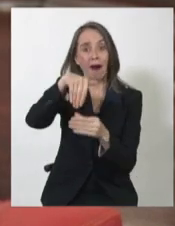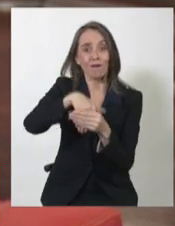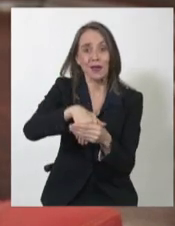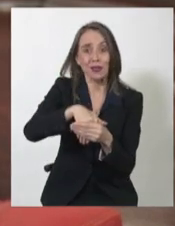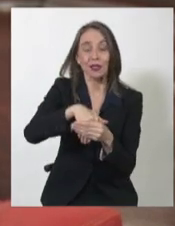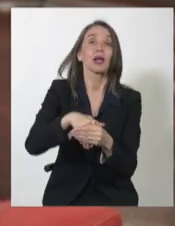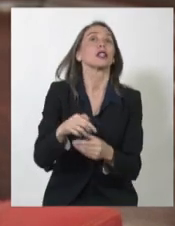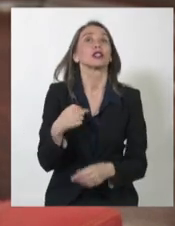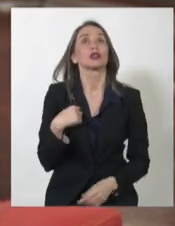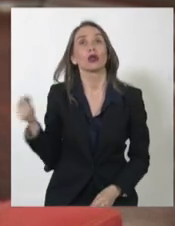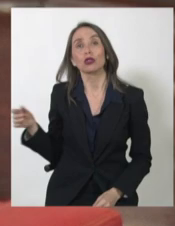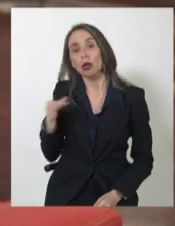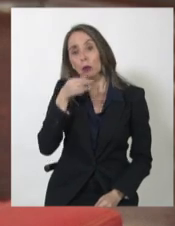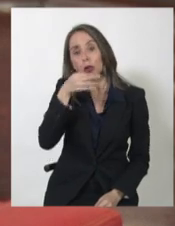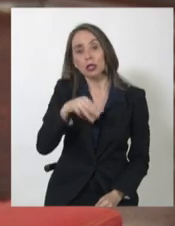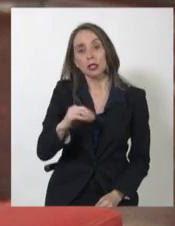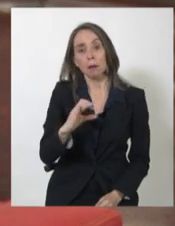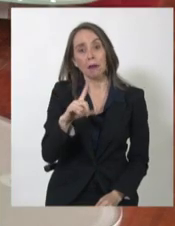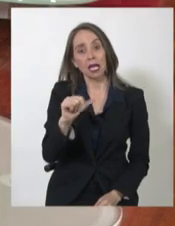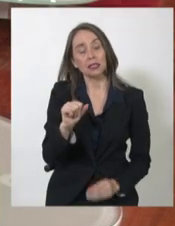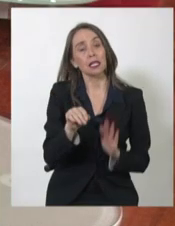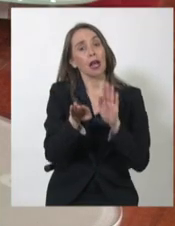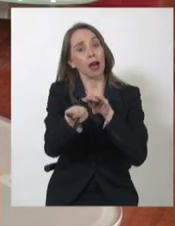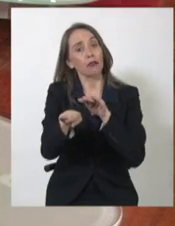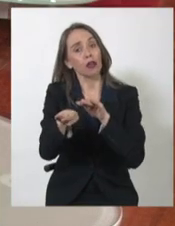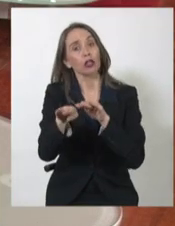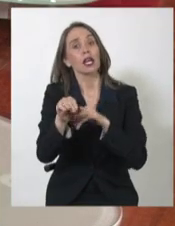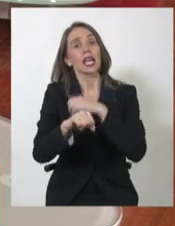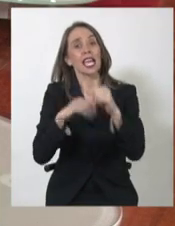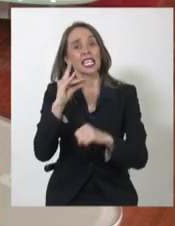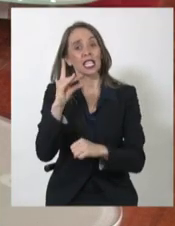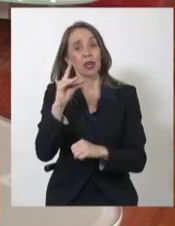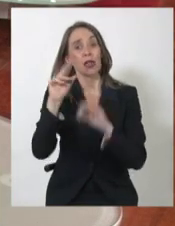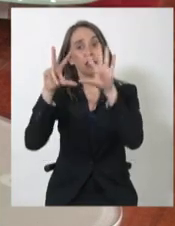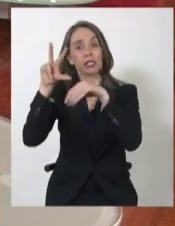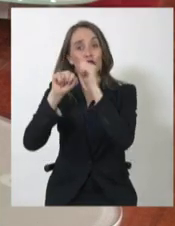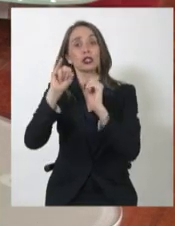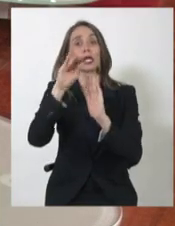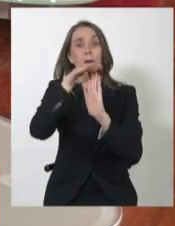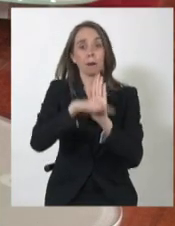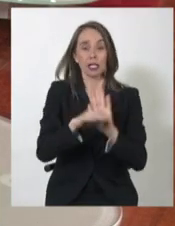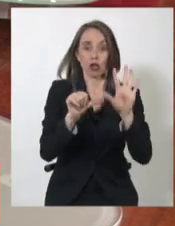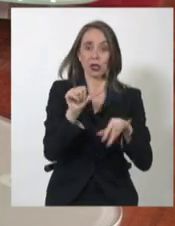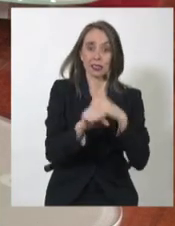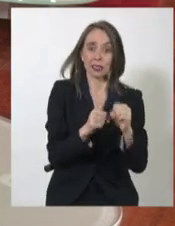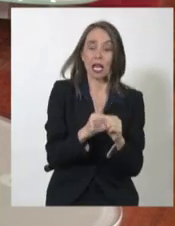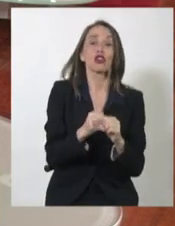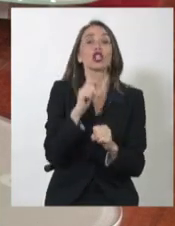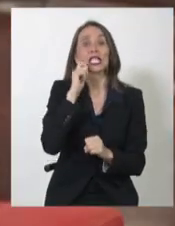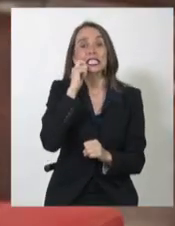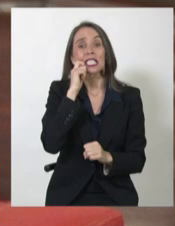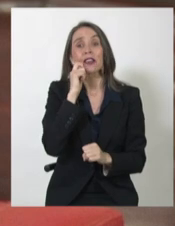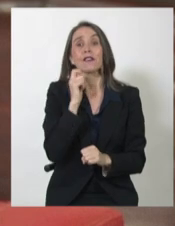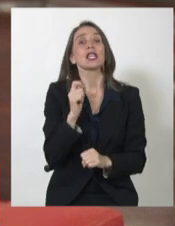yo estoy, como dice Marcela, por una rebaja de edad a 16 años calificada, es decir,